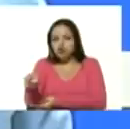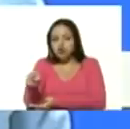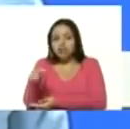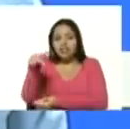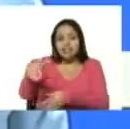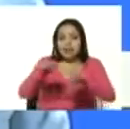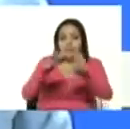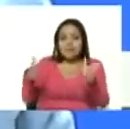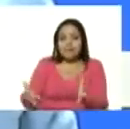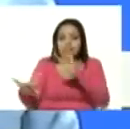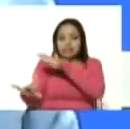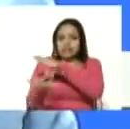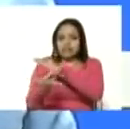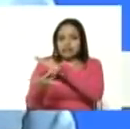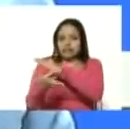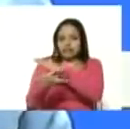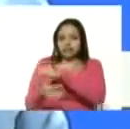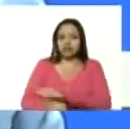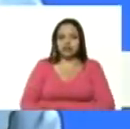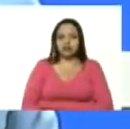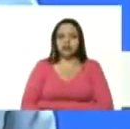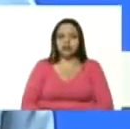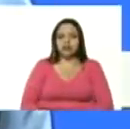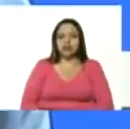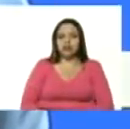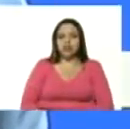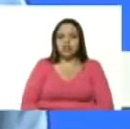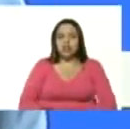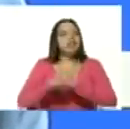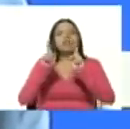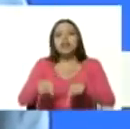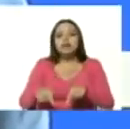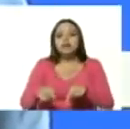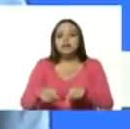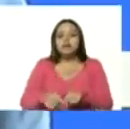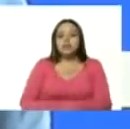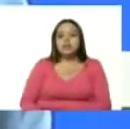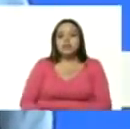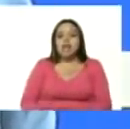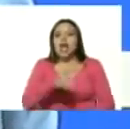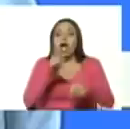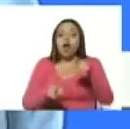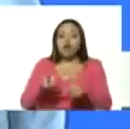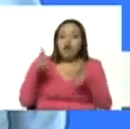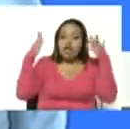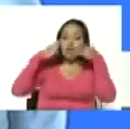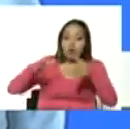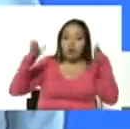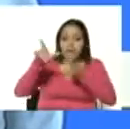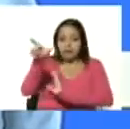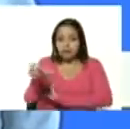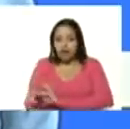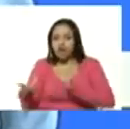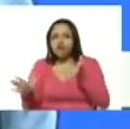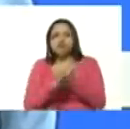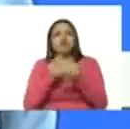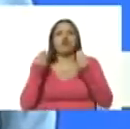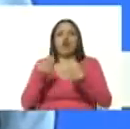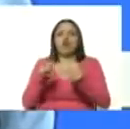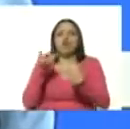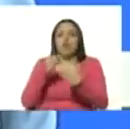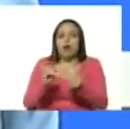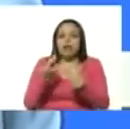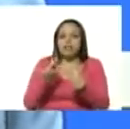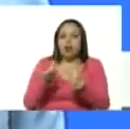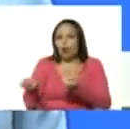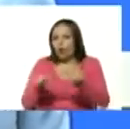mesa técnica? Y si hace, si usted tiene alguna recomendación personal en cuanto a cómo debería manejarse